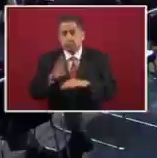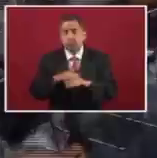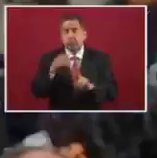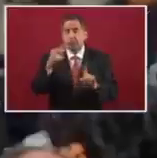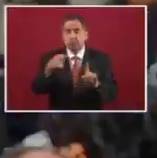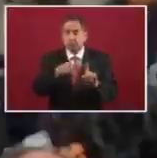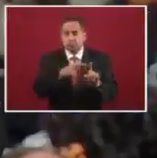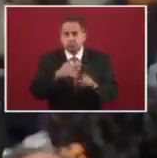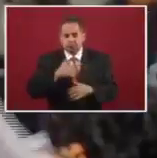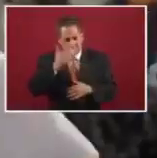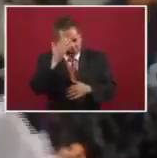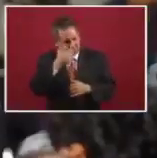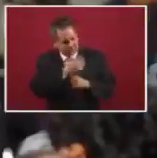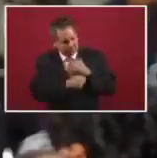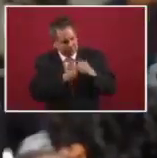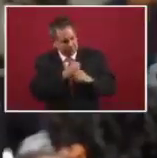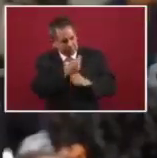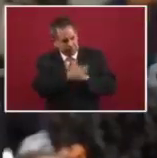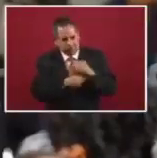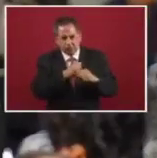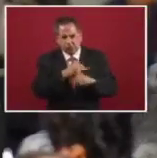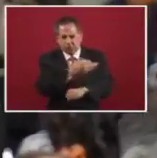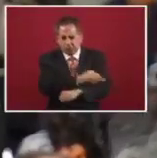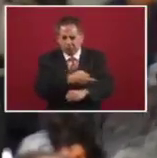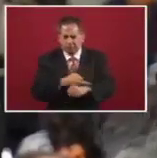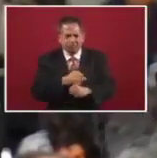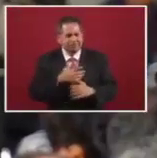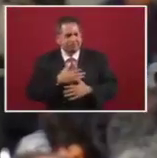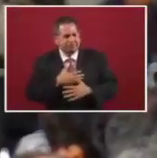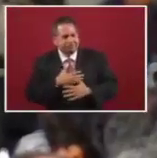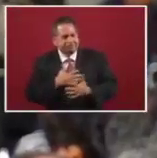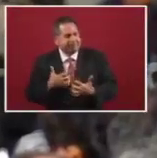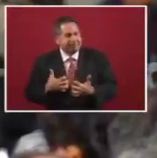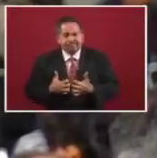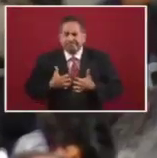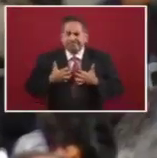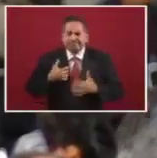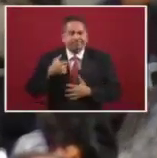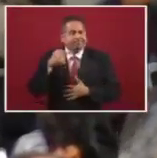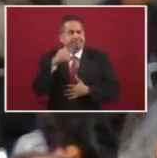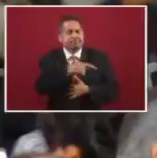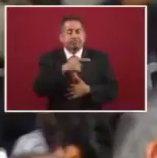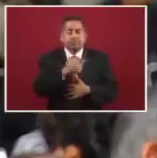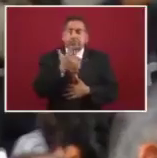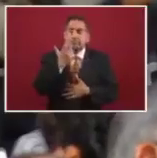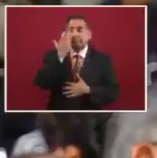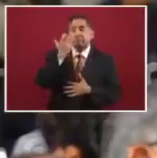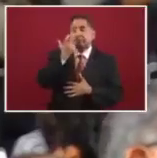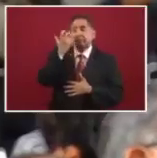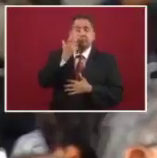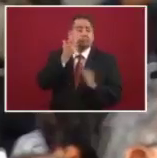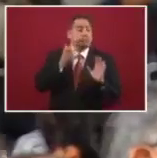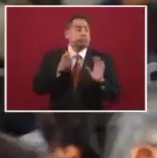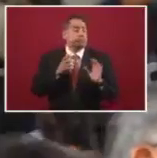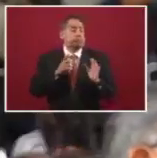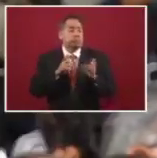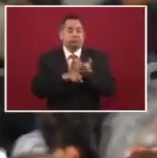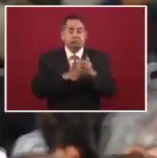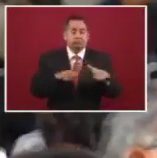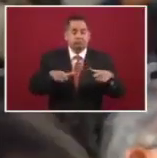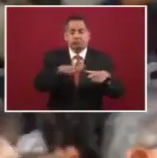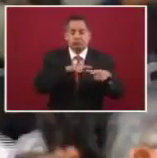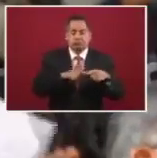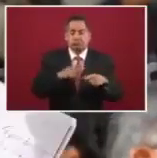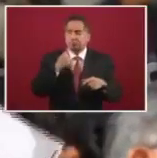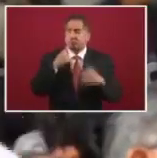lo digo? Porque lo conozco de muchos años y a su familia, pero me da coraje que ahora se amparen también en la laguna con